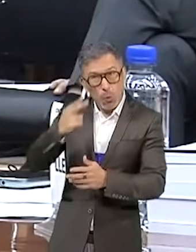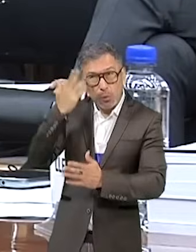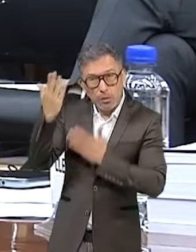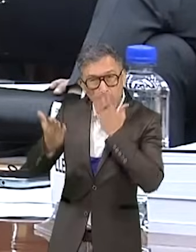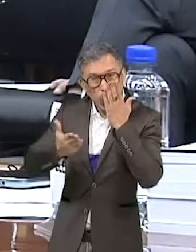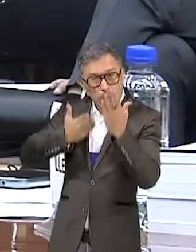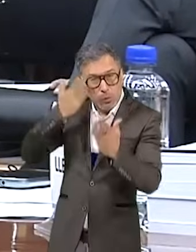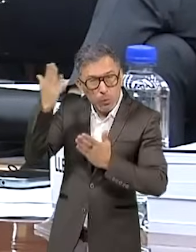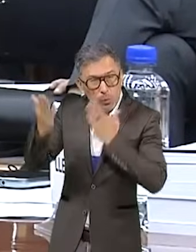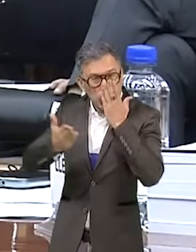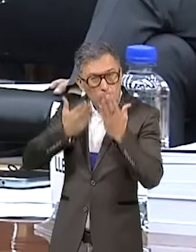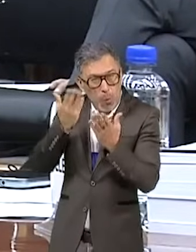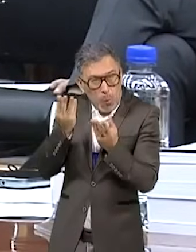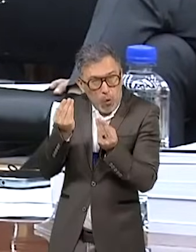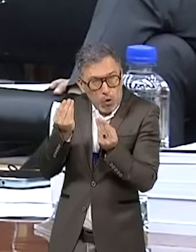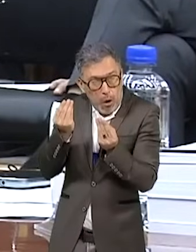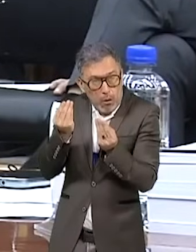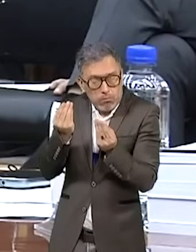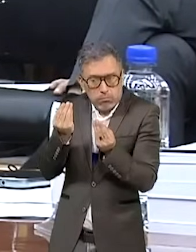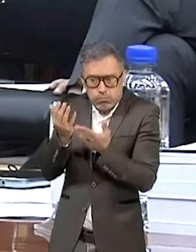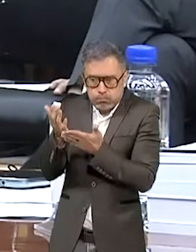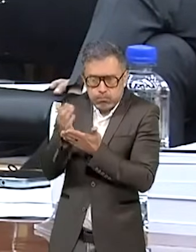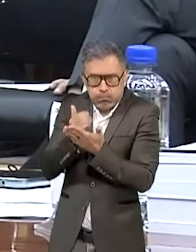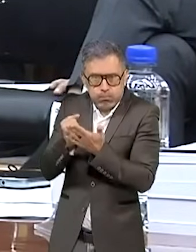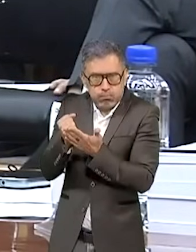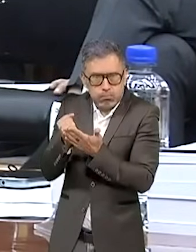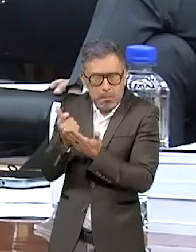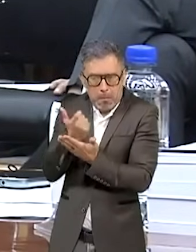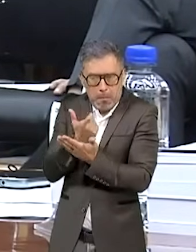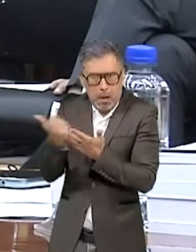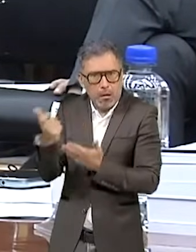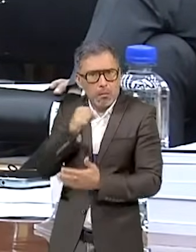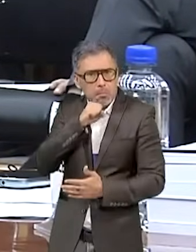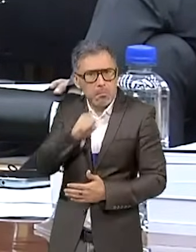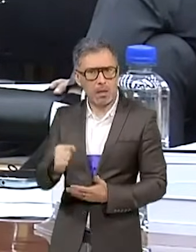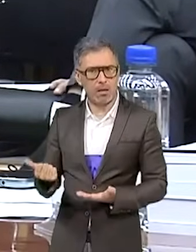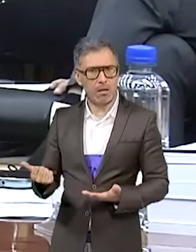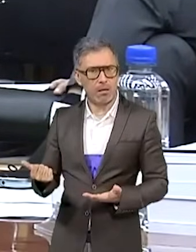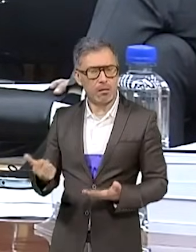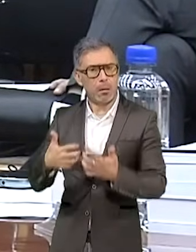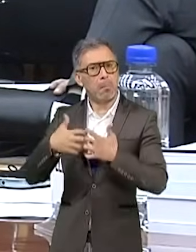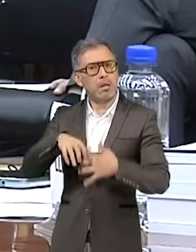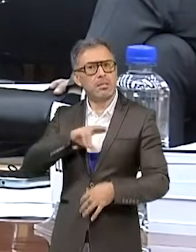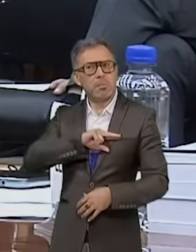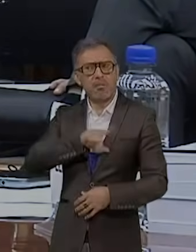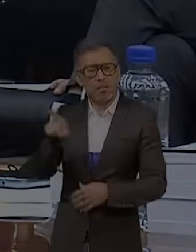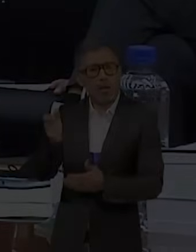gana muy bien en la iniciativa privada.